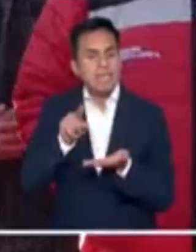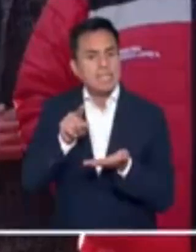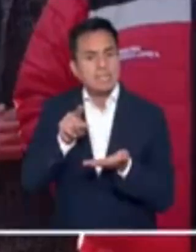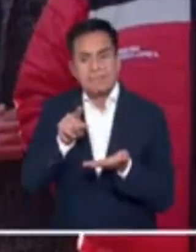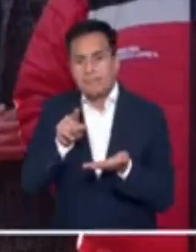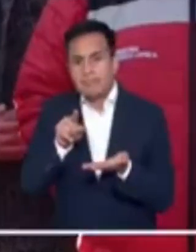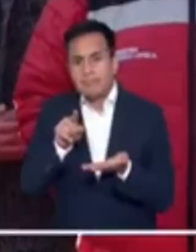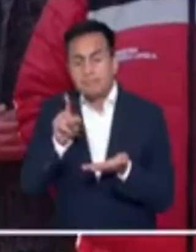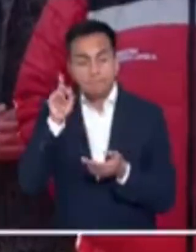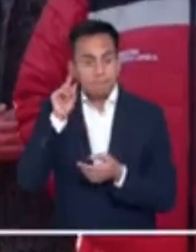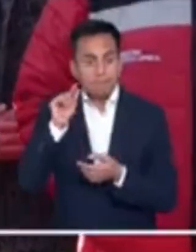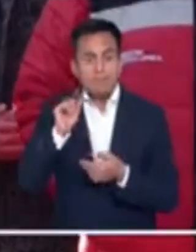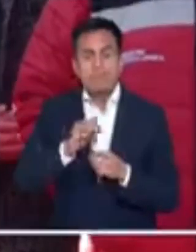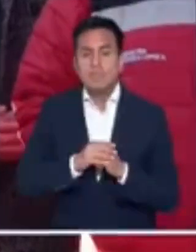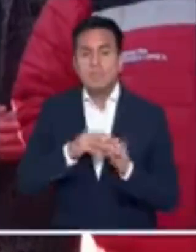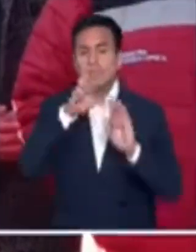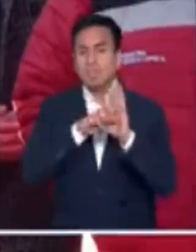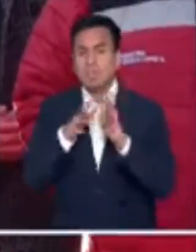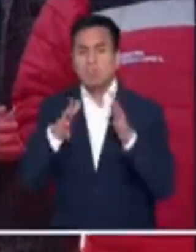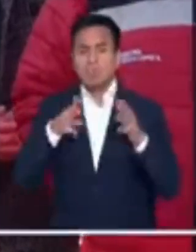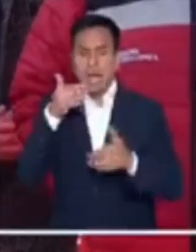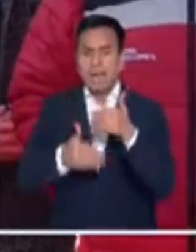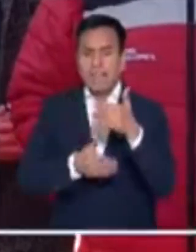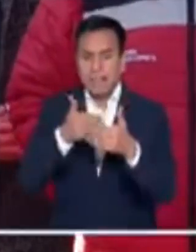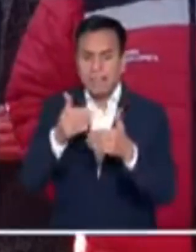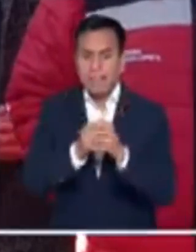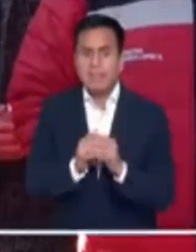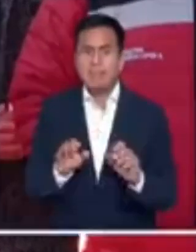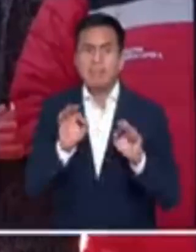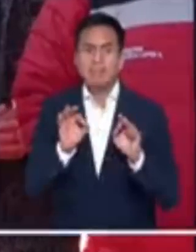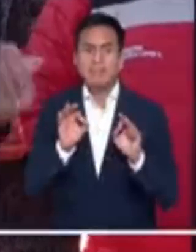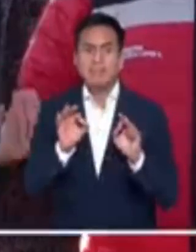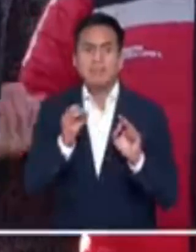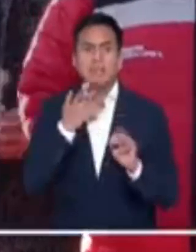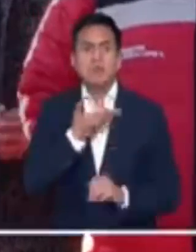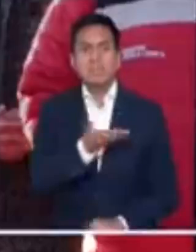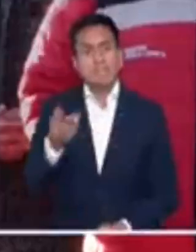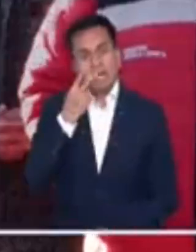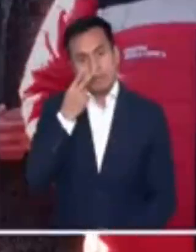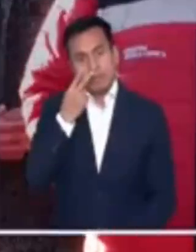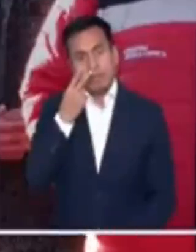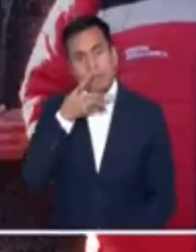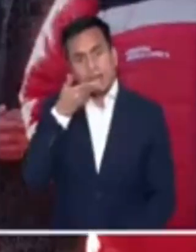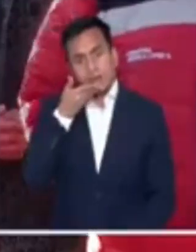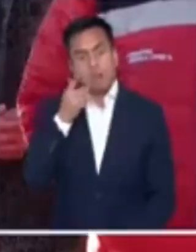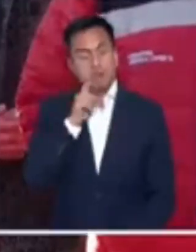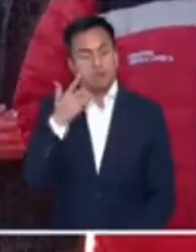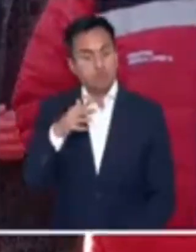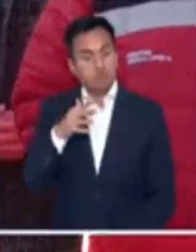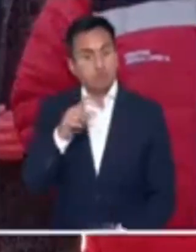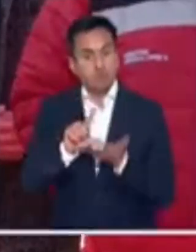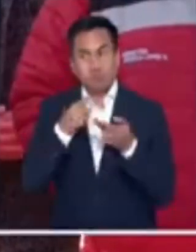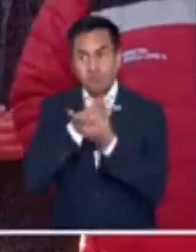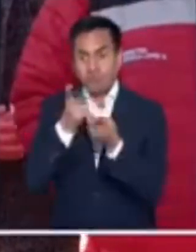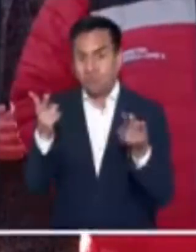más difícil de sacar proyectos de esta magnitud adelante. Especialmente porque, como ustedes han visto, de las palabras que hemos tenido en este punto de